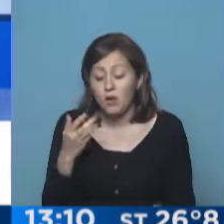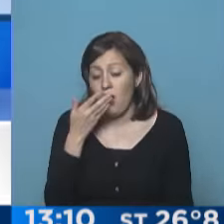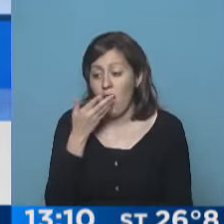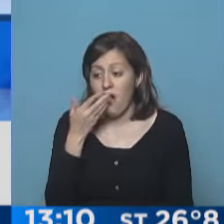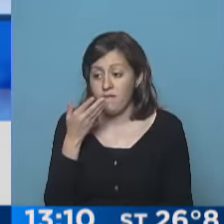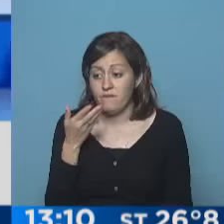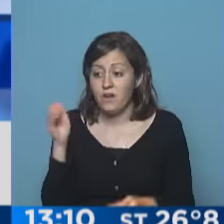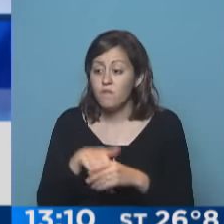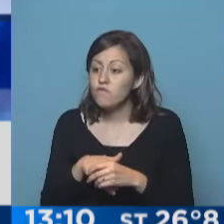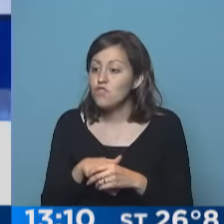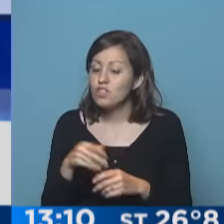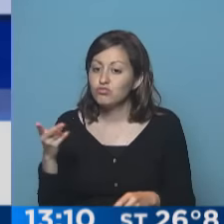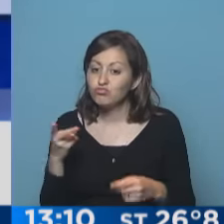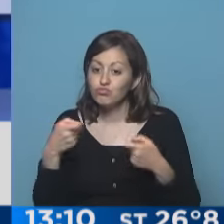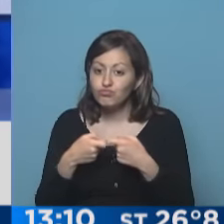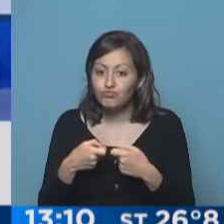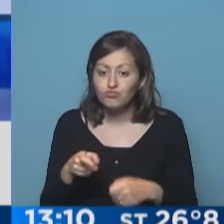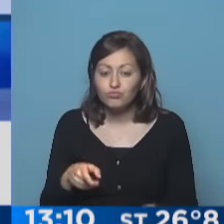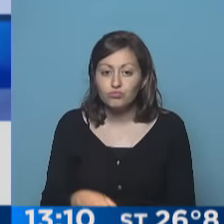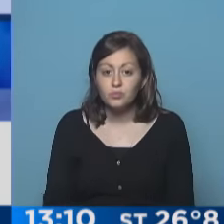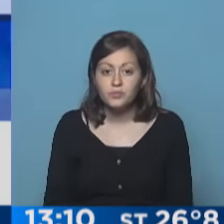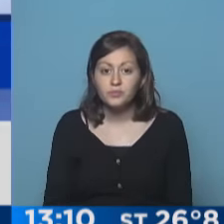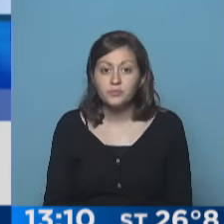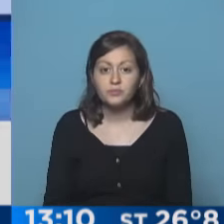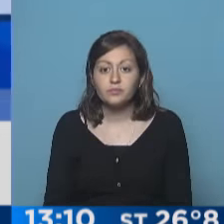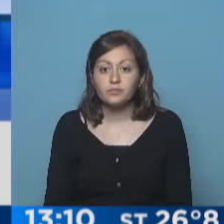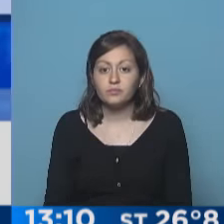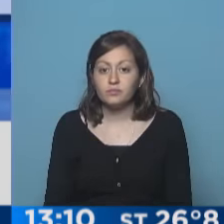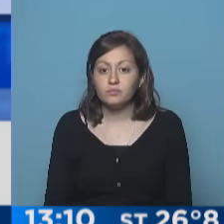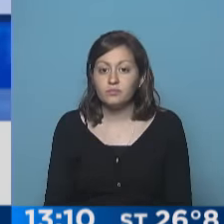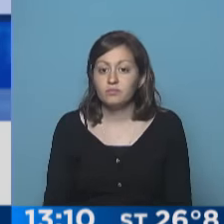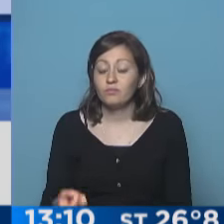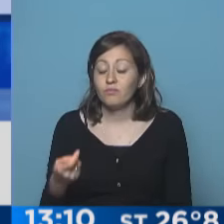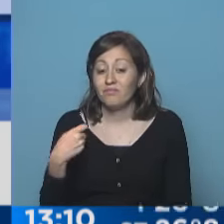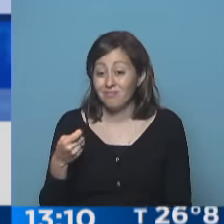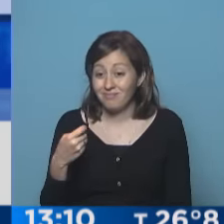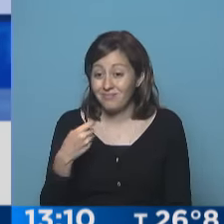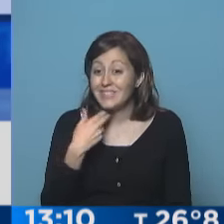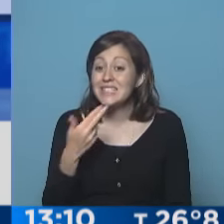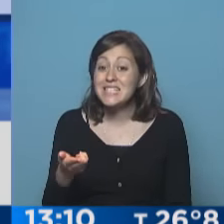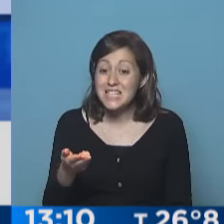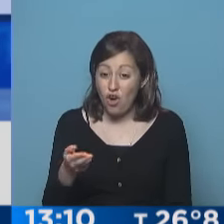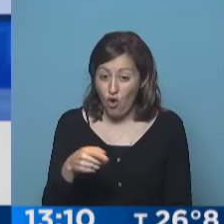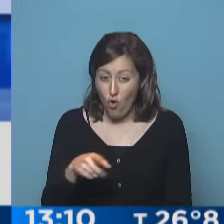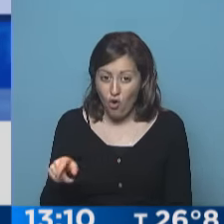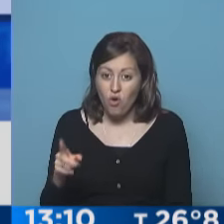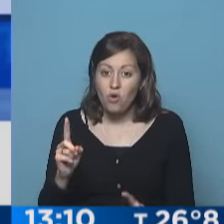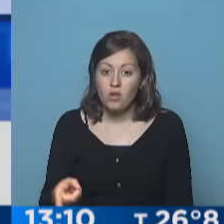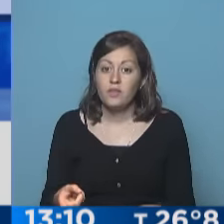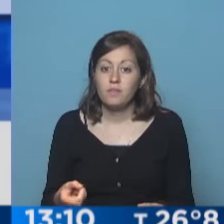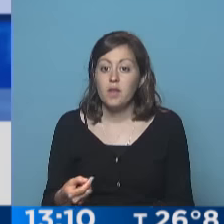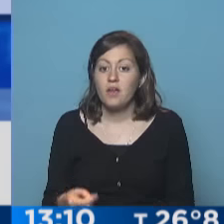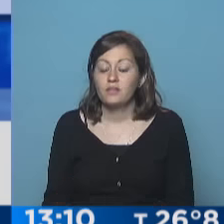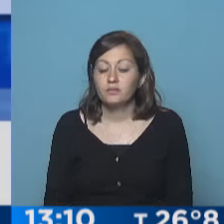votaciones en conjunto frente para la victoria y el Pro la universalización de la asignación universal por hijo la regularización